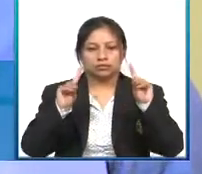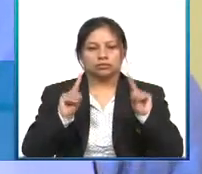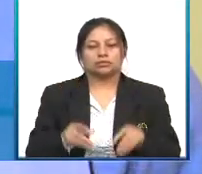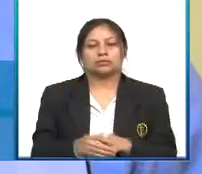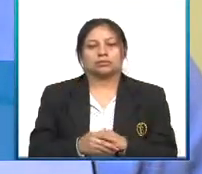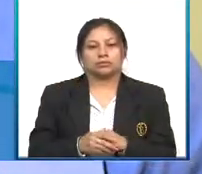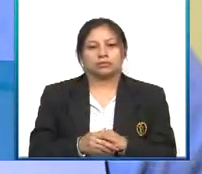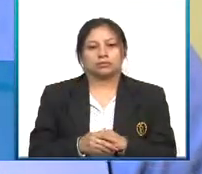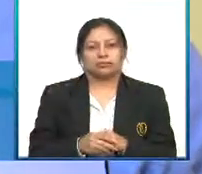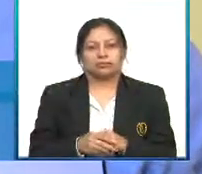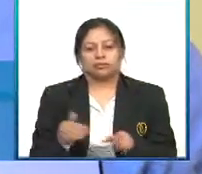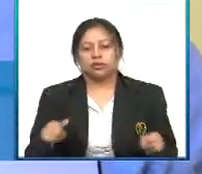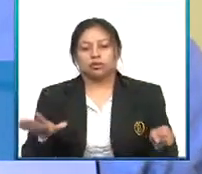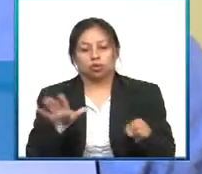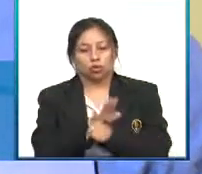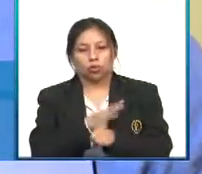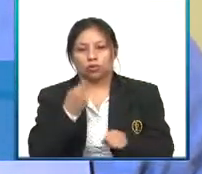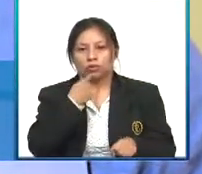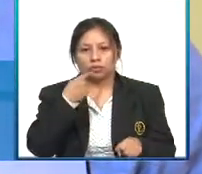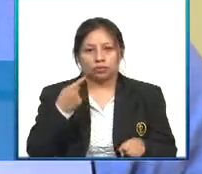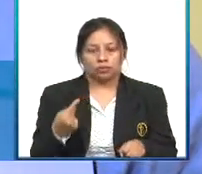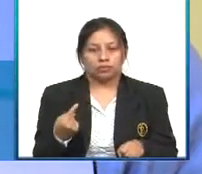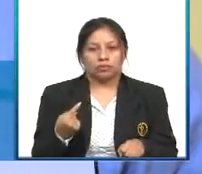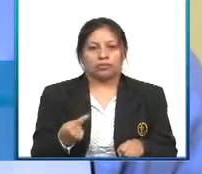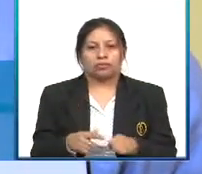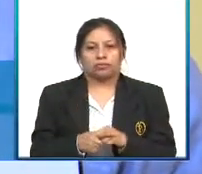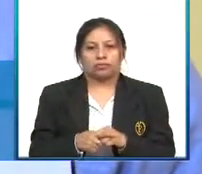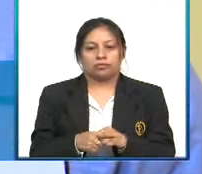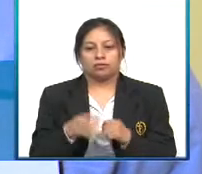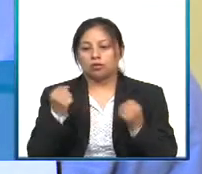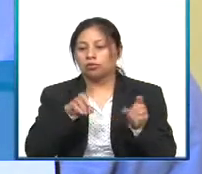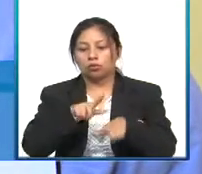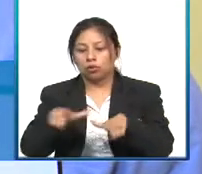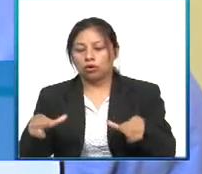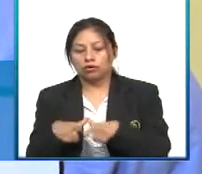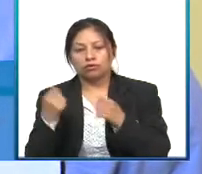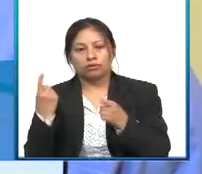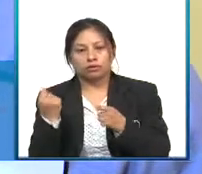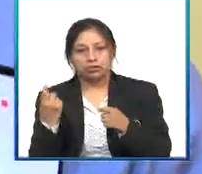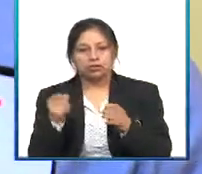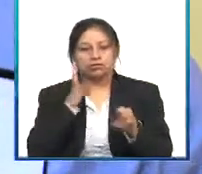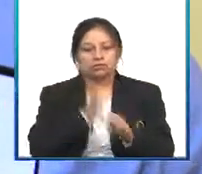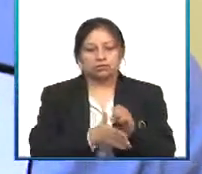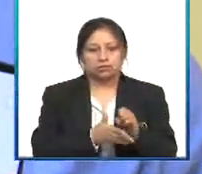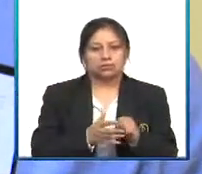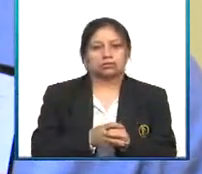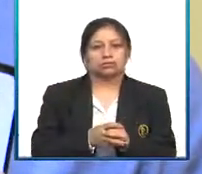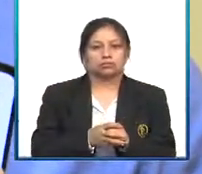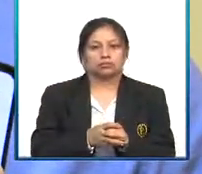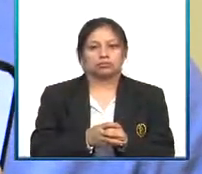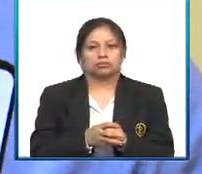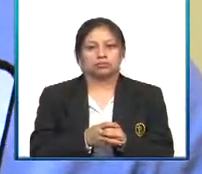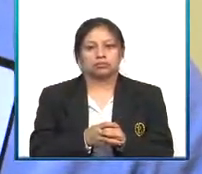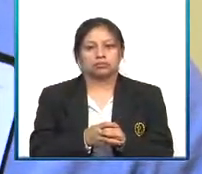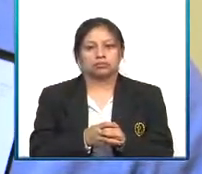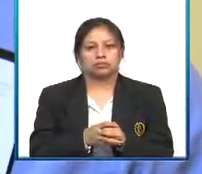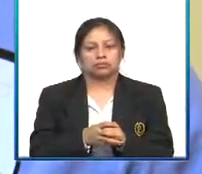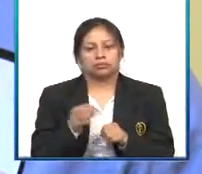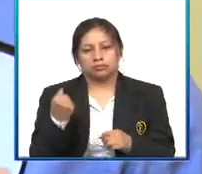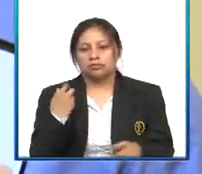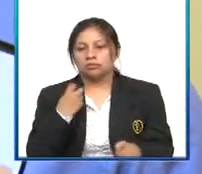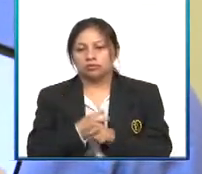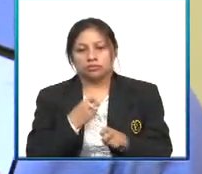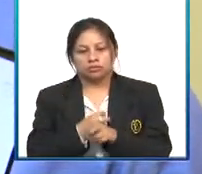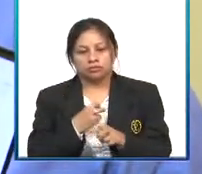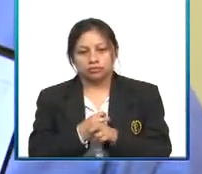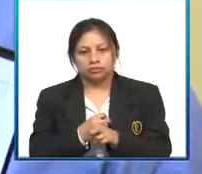con cubrir unas plazas que están vacantes en el área rural de Escuintla. Son situaciones que se